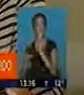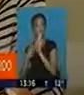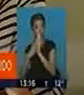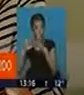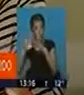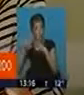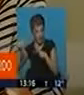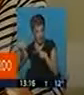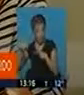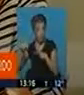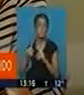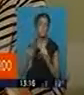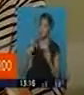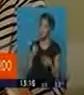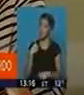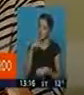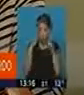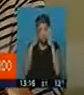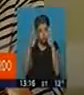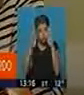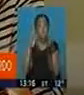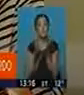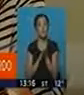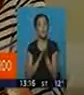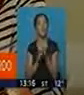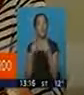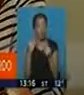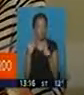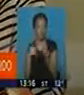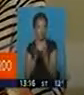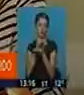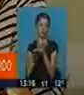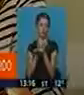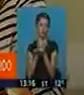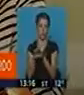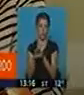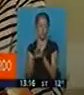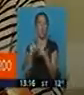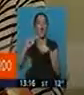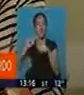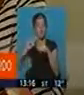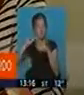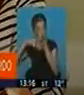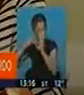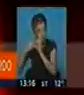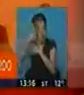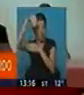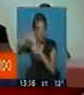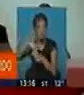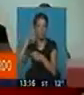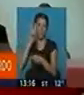Democrática, uno tiene que mirar también el sentido más amplio de cómo se resuelve la problemática de